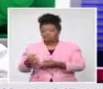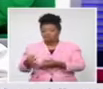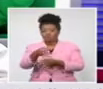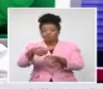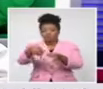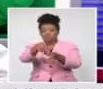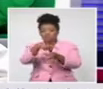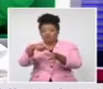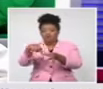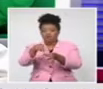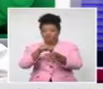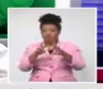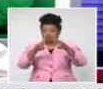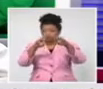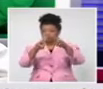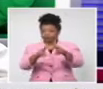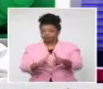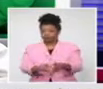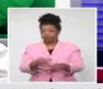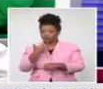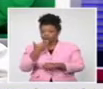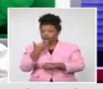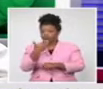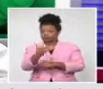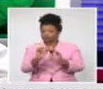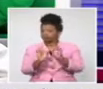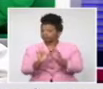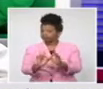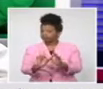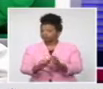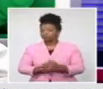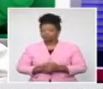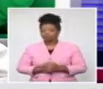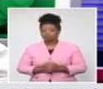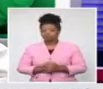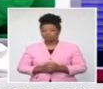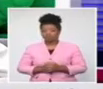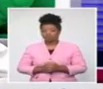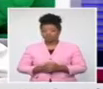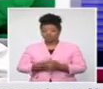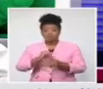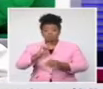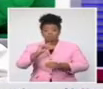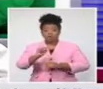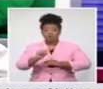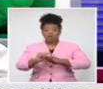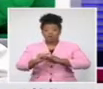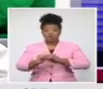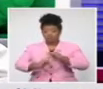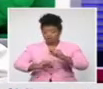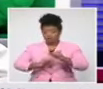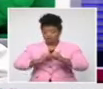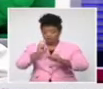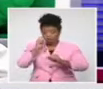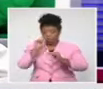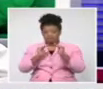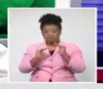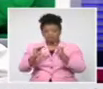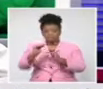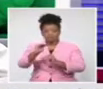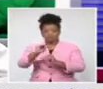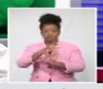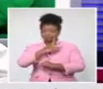resultados satisfactorios, por lo que fue promovido, y que lamentablemente después de un